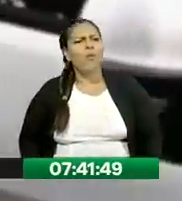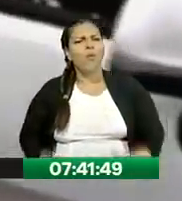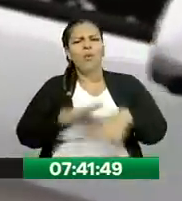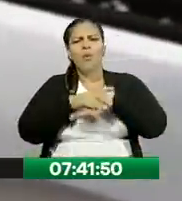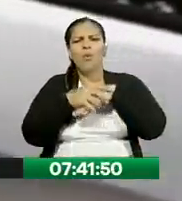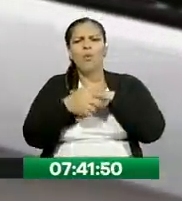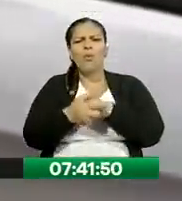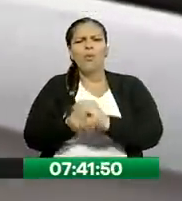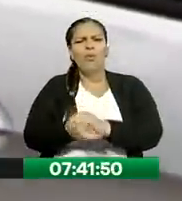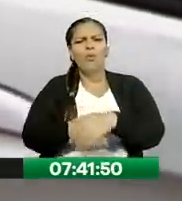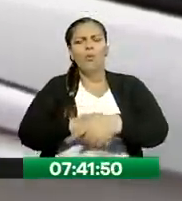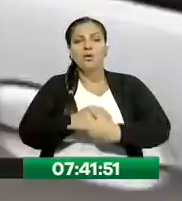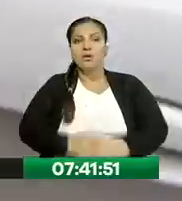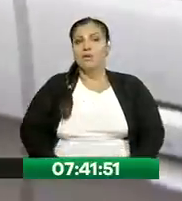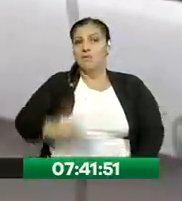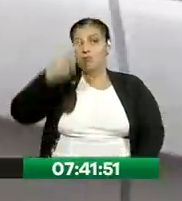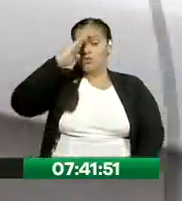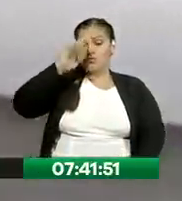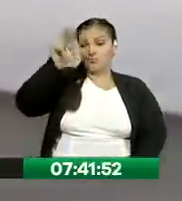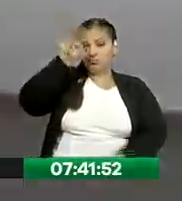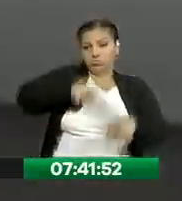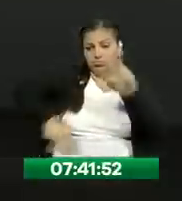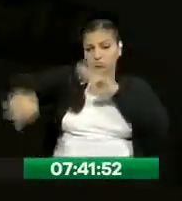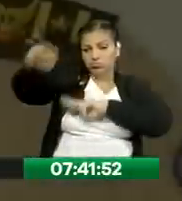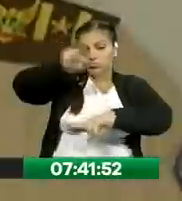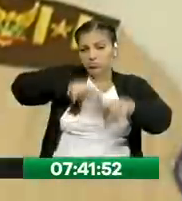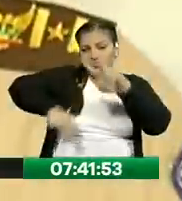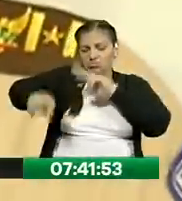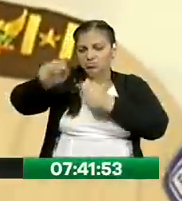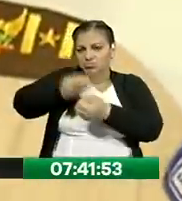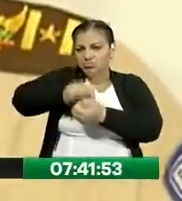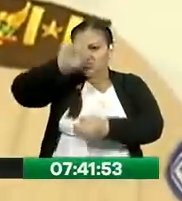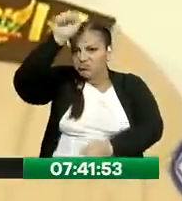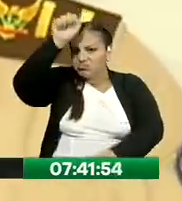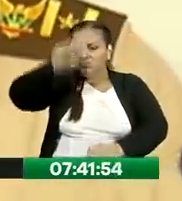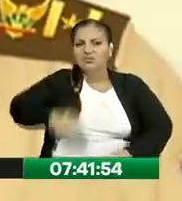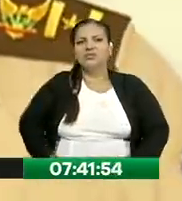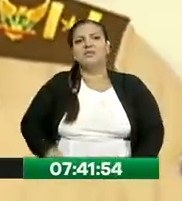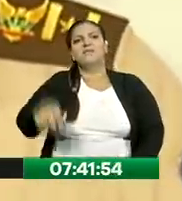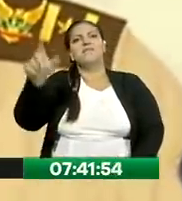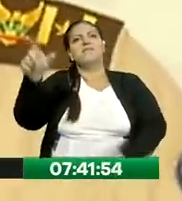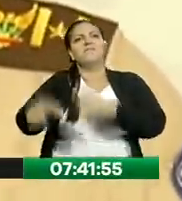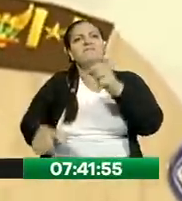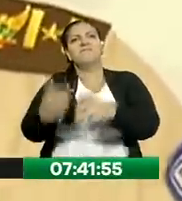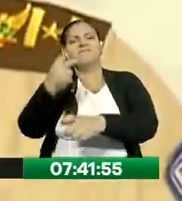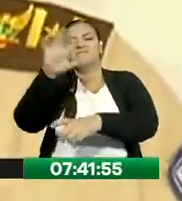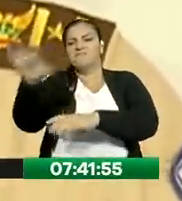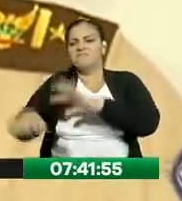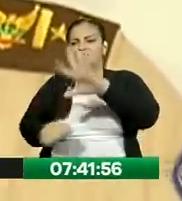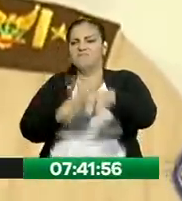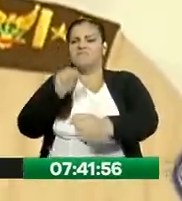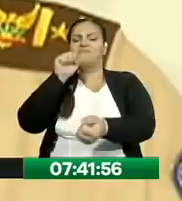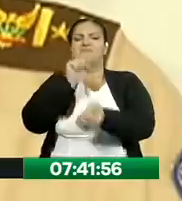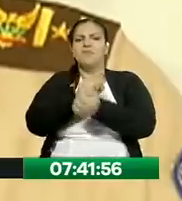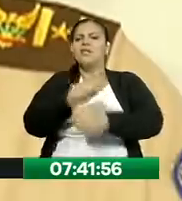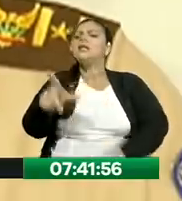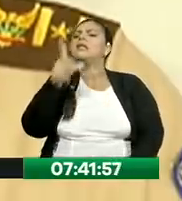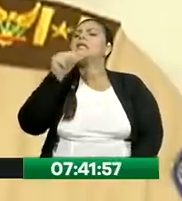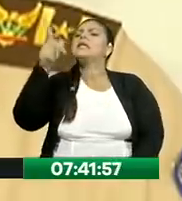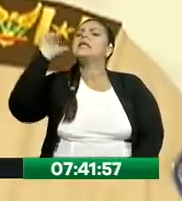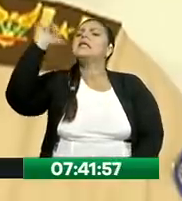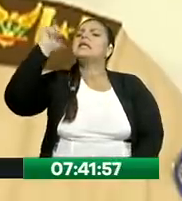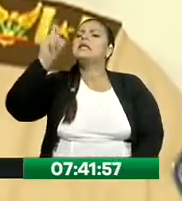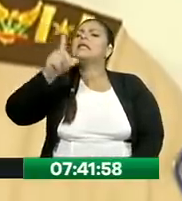unidad policial de esa población el 15 de septiembre. Siguen liderando, siguen dando órdenes desde el interior de los centros